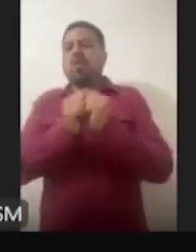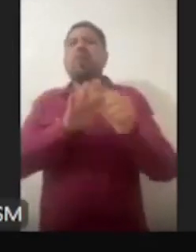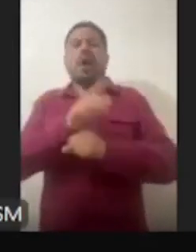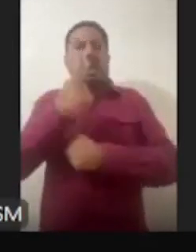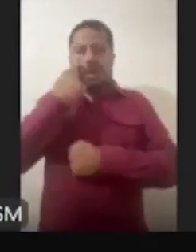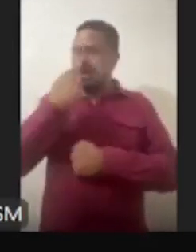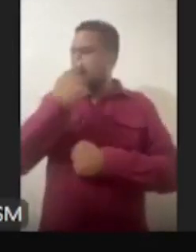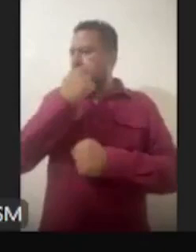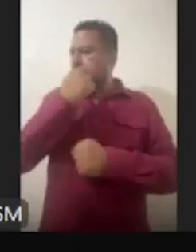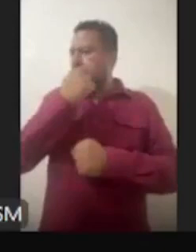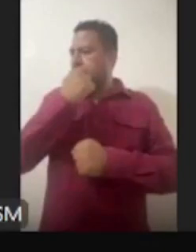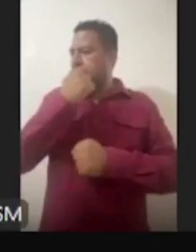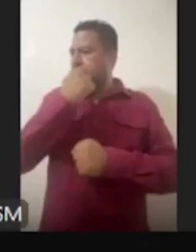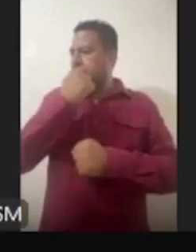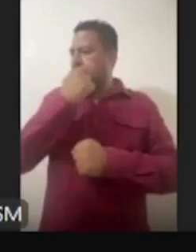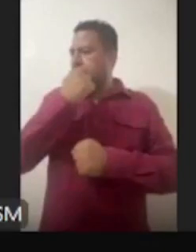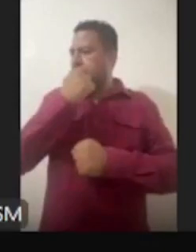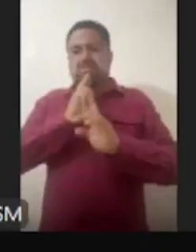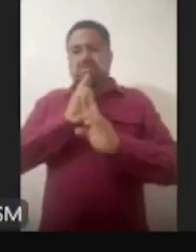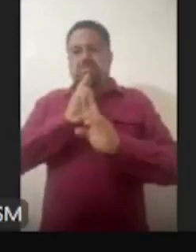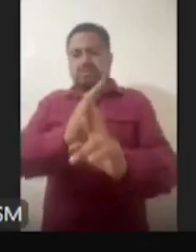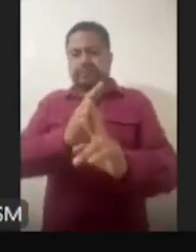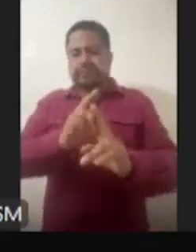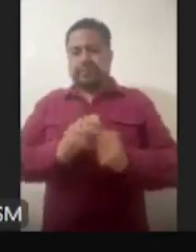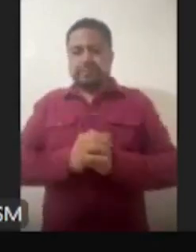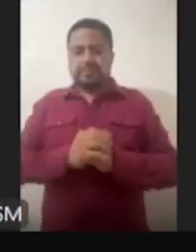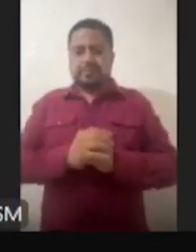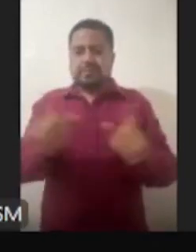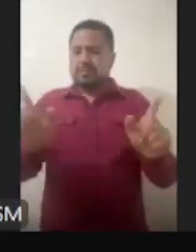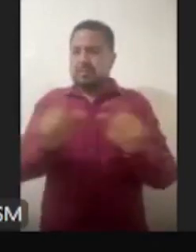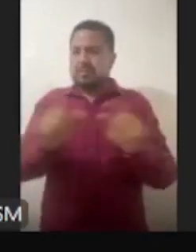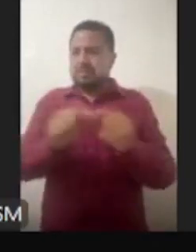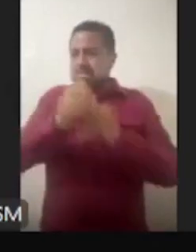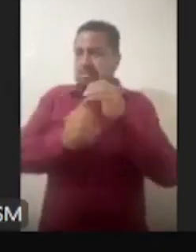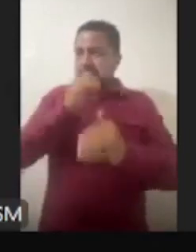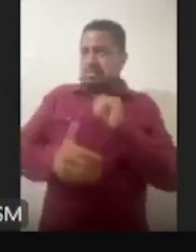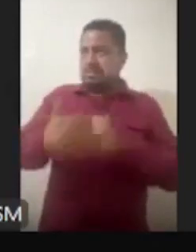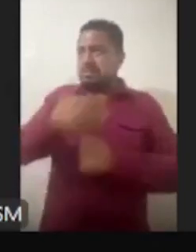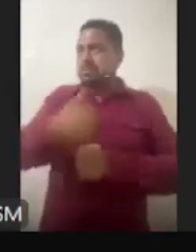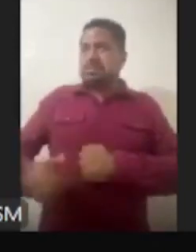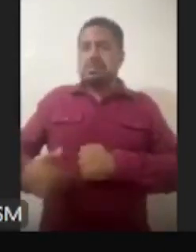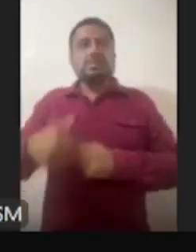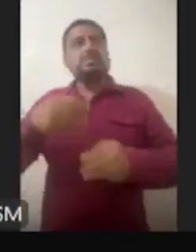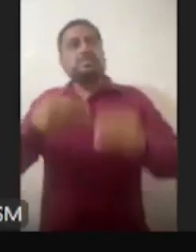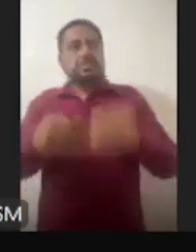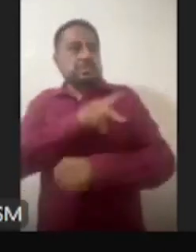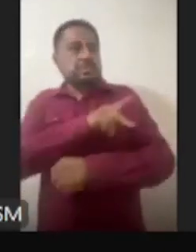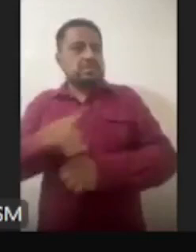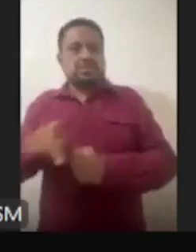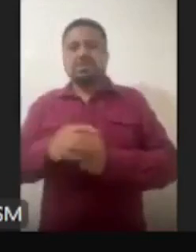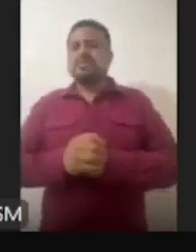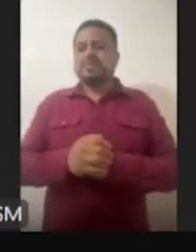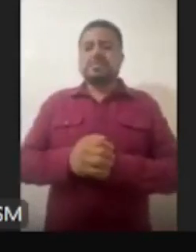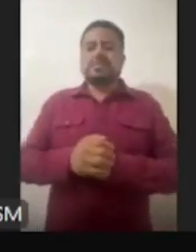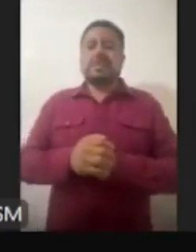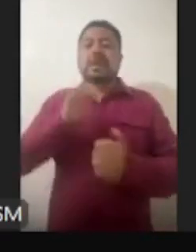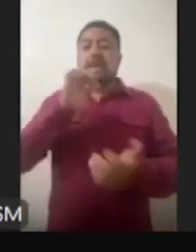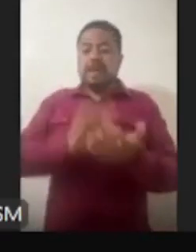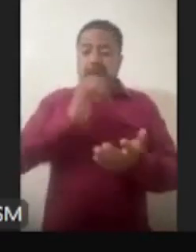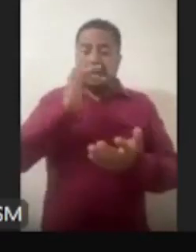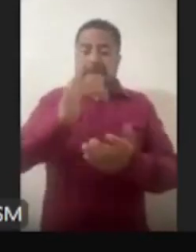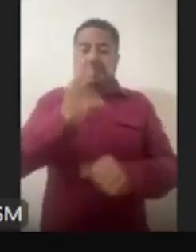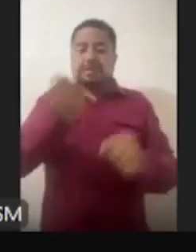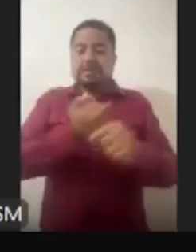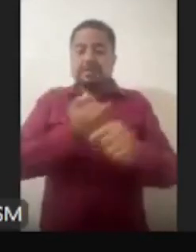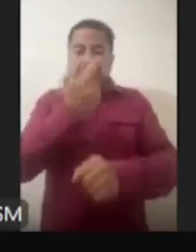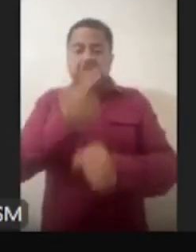en la presente resolución. Es la cuenta magistrada presidenta, magistradas, magistrado. Gracias, secretario.